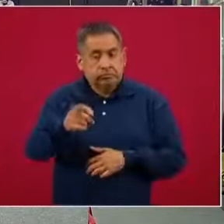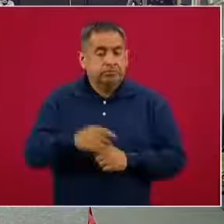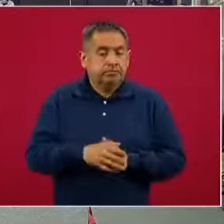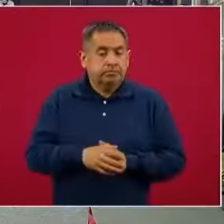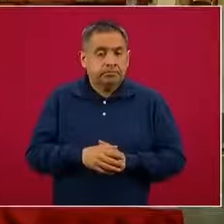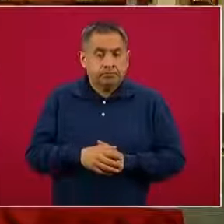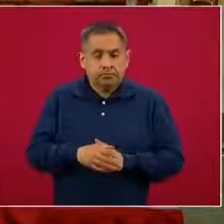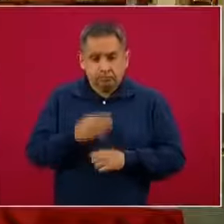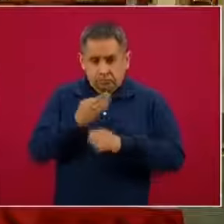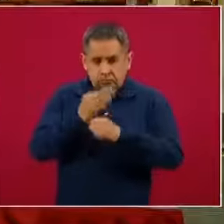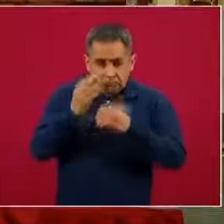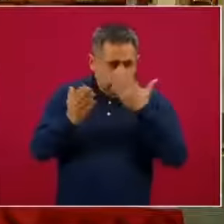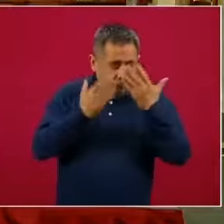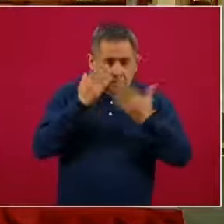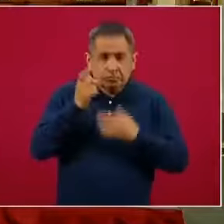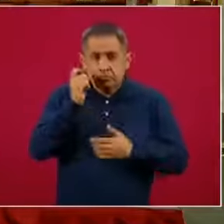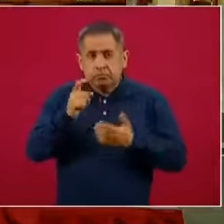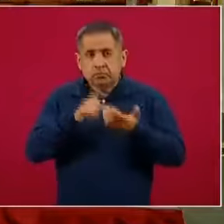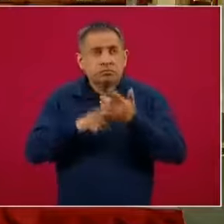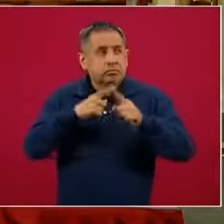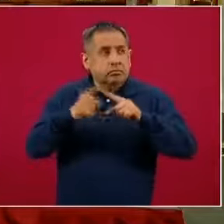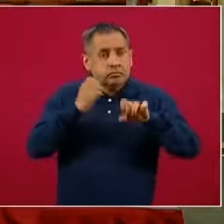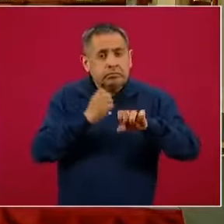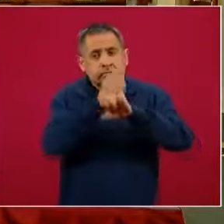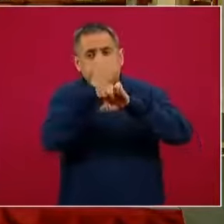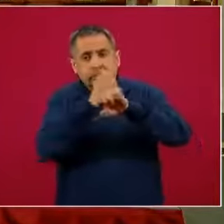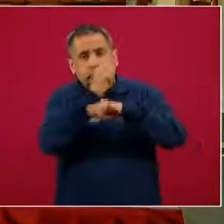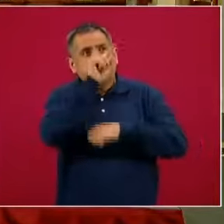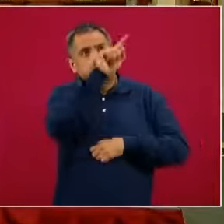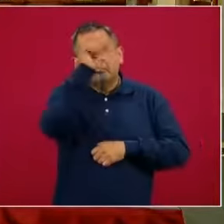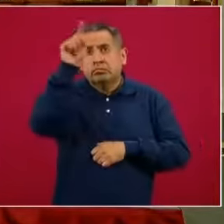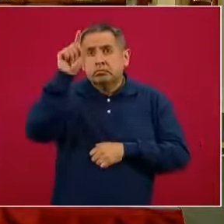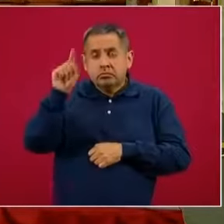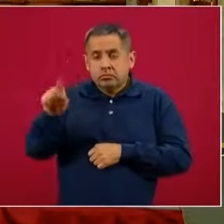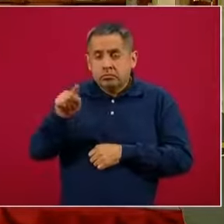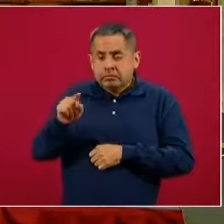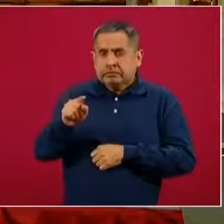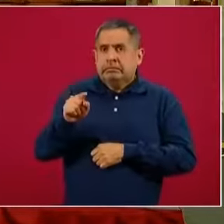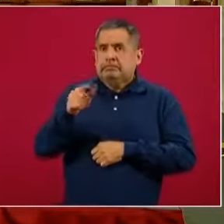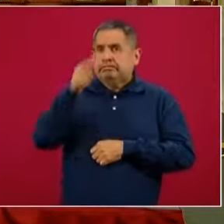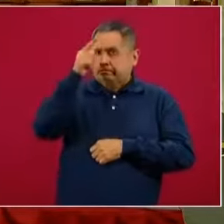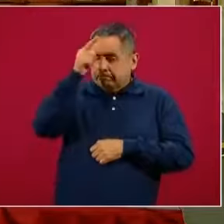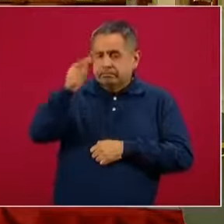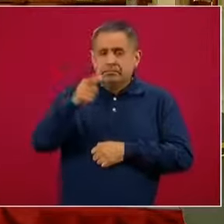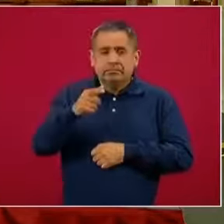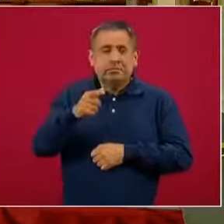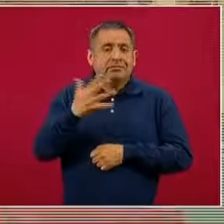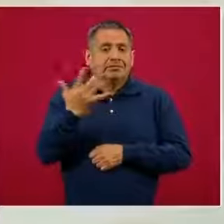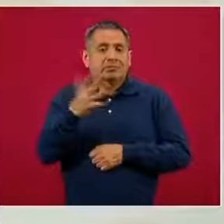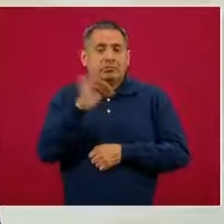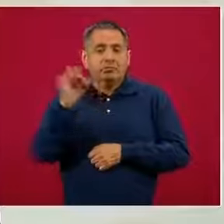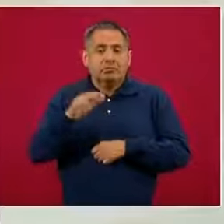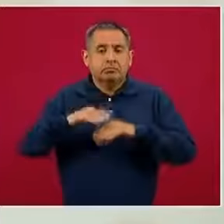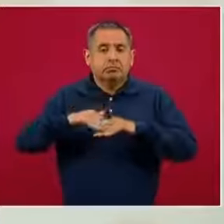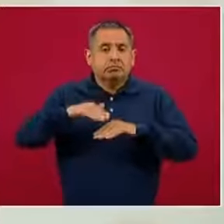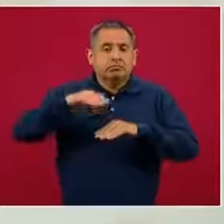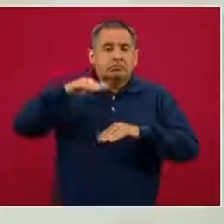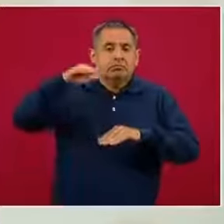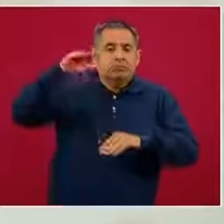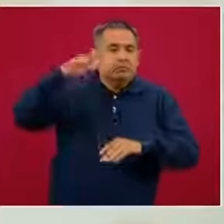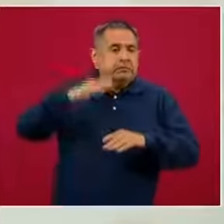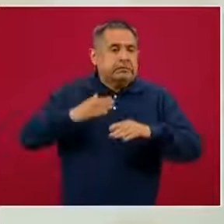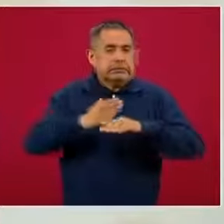haciendo análisis en todos los estados en donde haya subido un poco más del 50% y a partir de eso